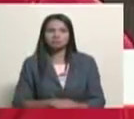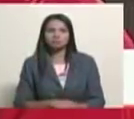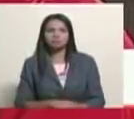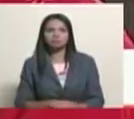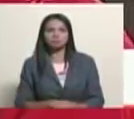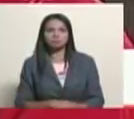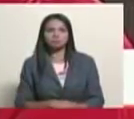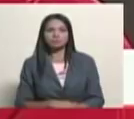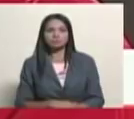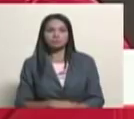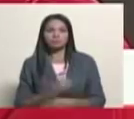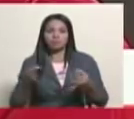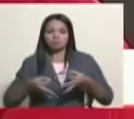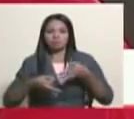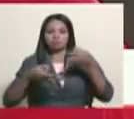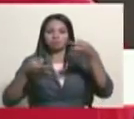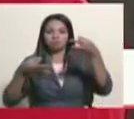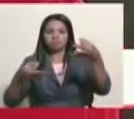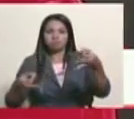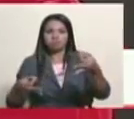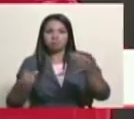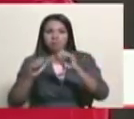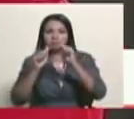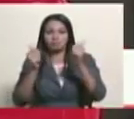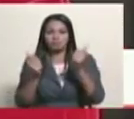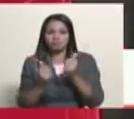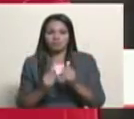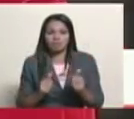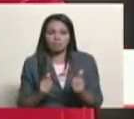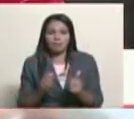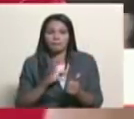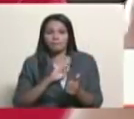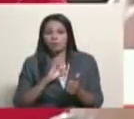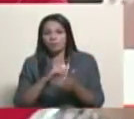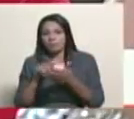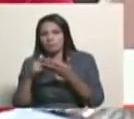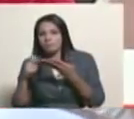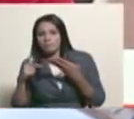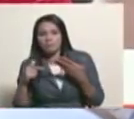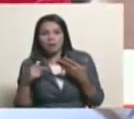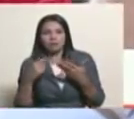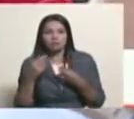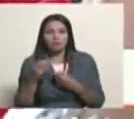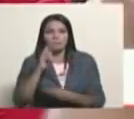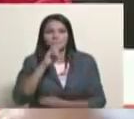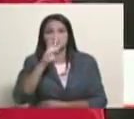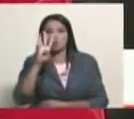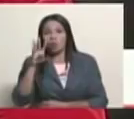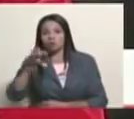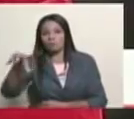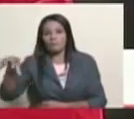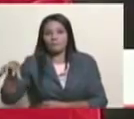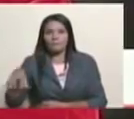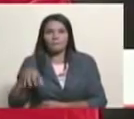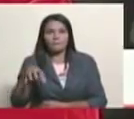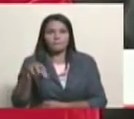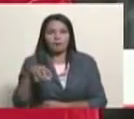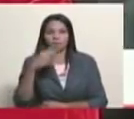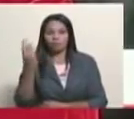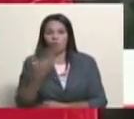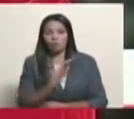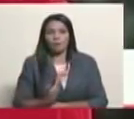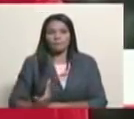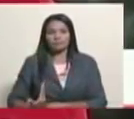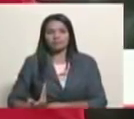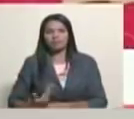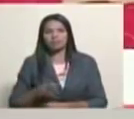Venezuela, entregar pues esta sistematización de relatoría de los 24 estados. Usted como presidente del